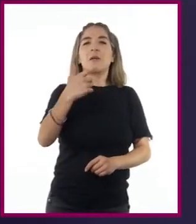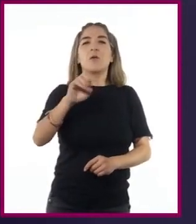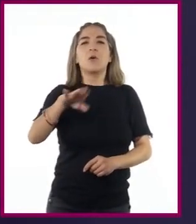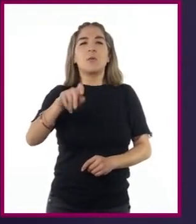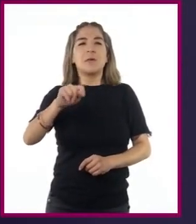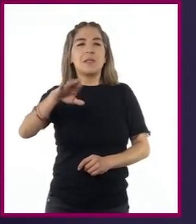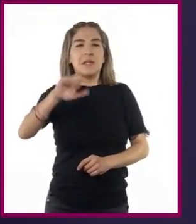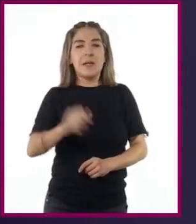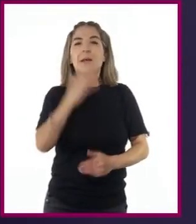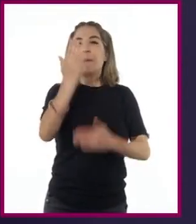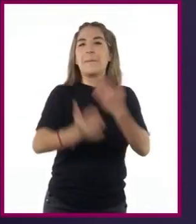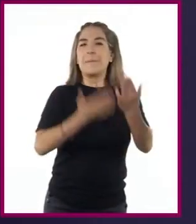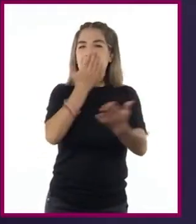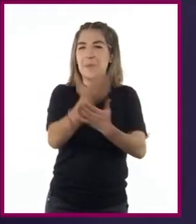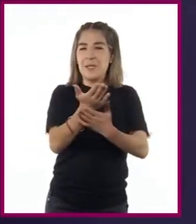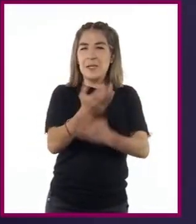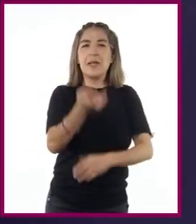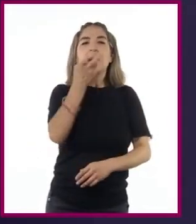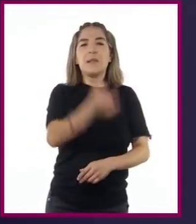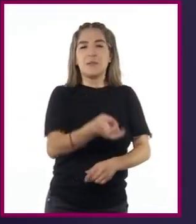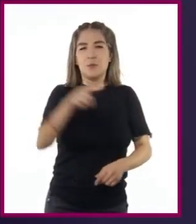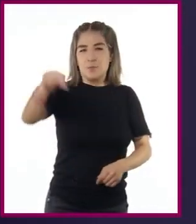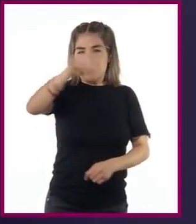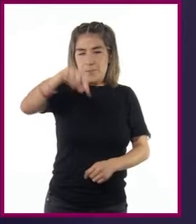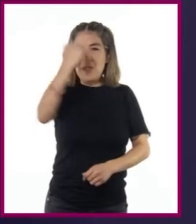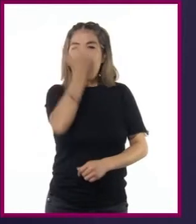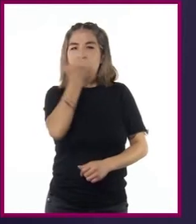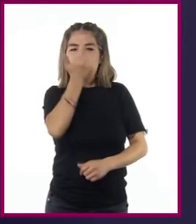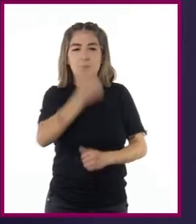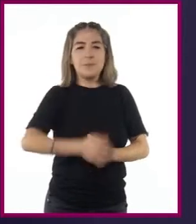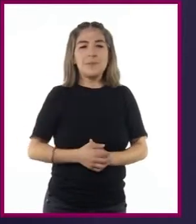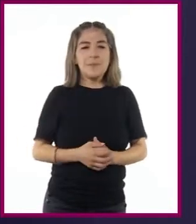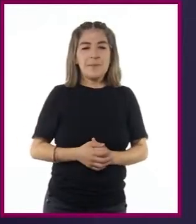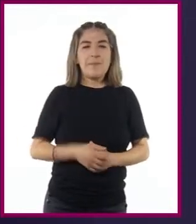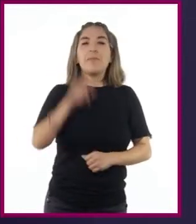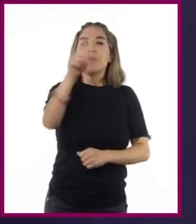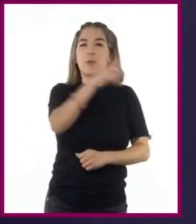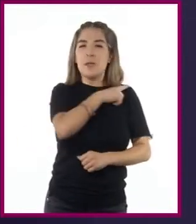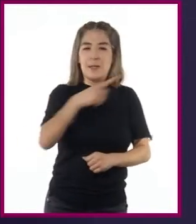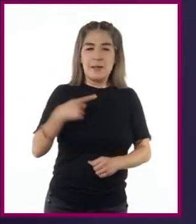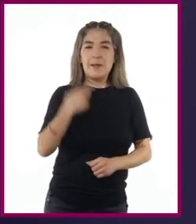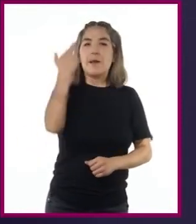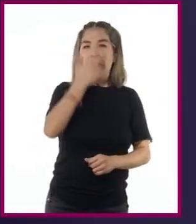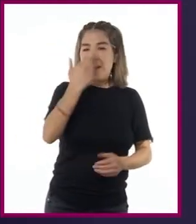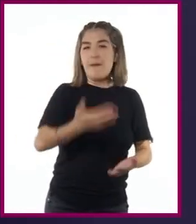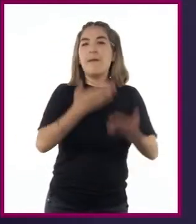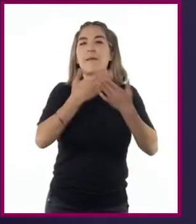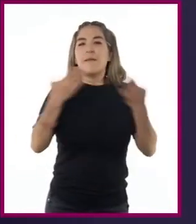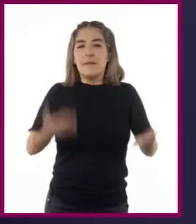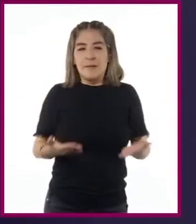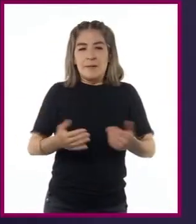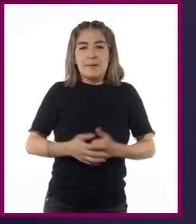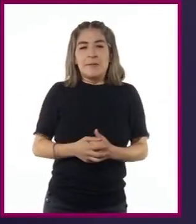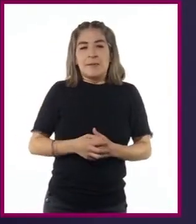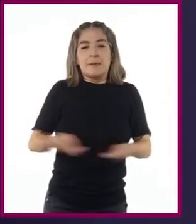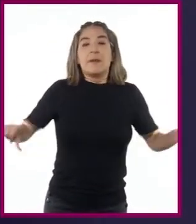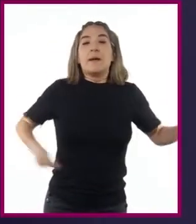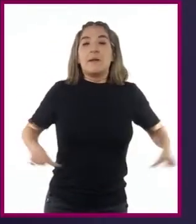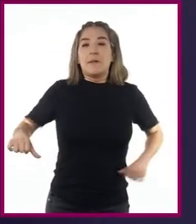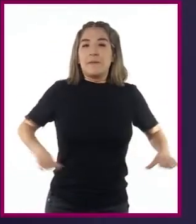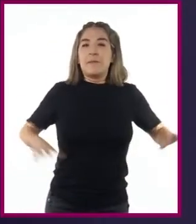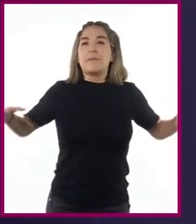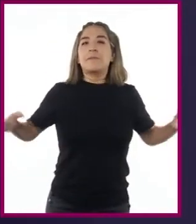solicitada. Estimadas alumnas y alumnos, analicemos ahora un reto que